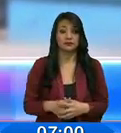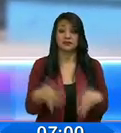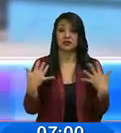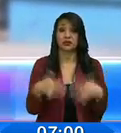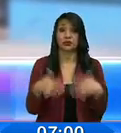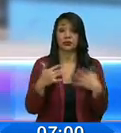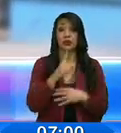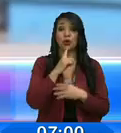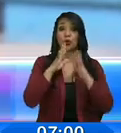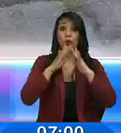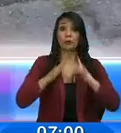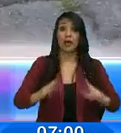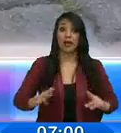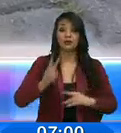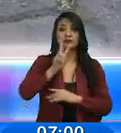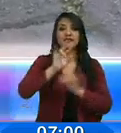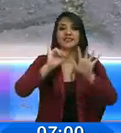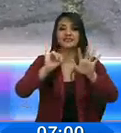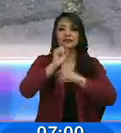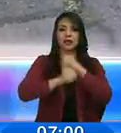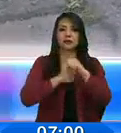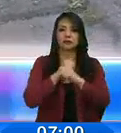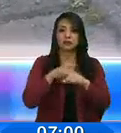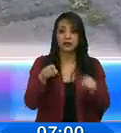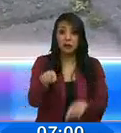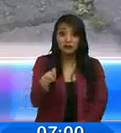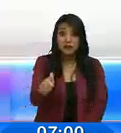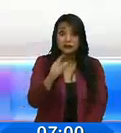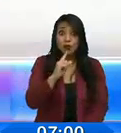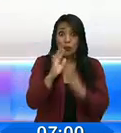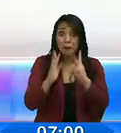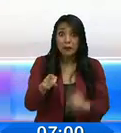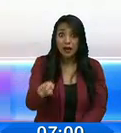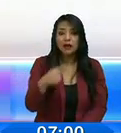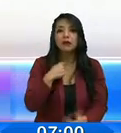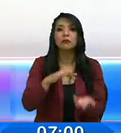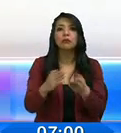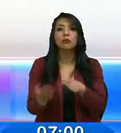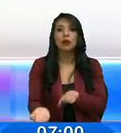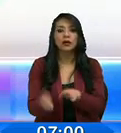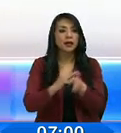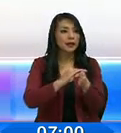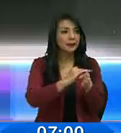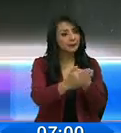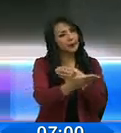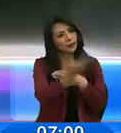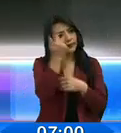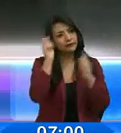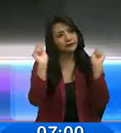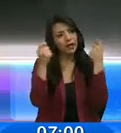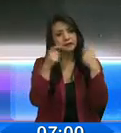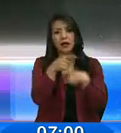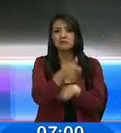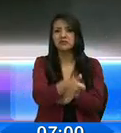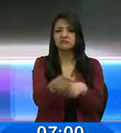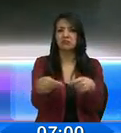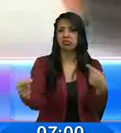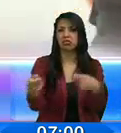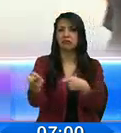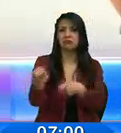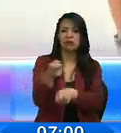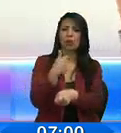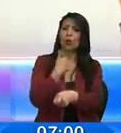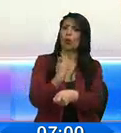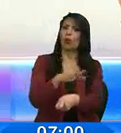el cumpleaños número 26, el último de su existencia. Uno de los invitados a la fiestita se convirtió en el verdugo del homenajeado, aunque